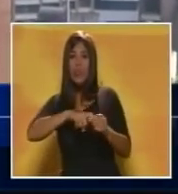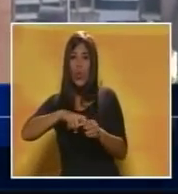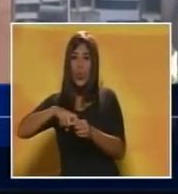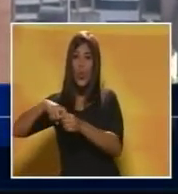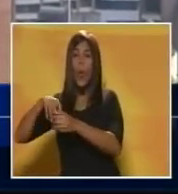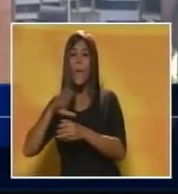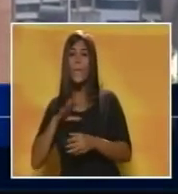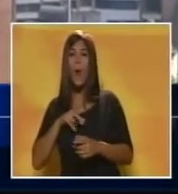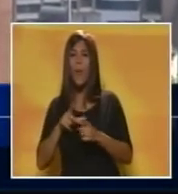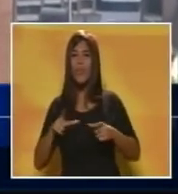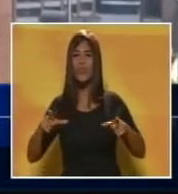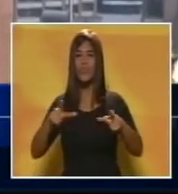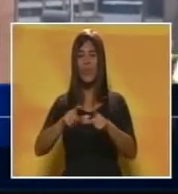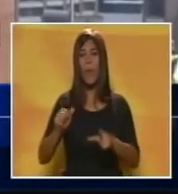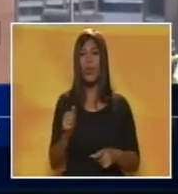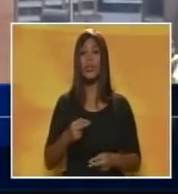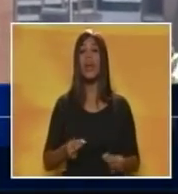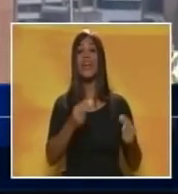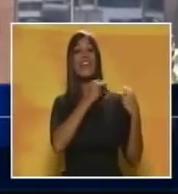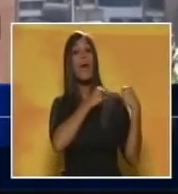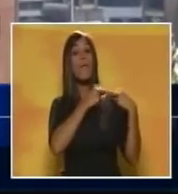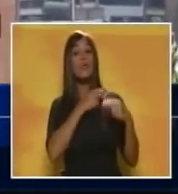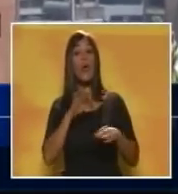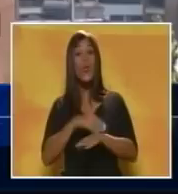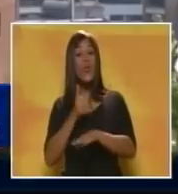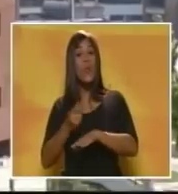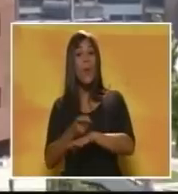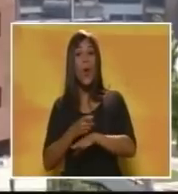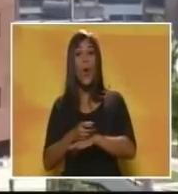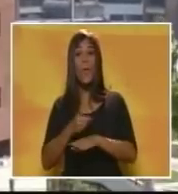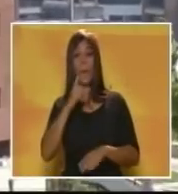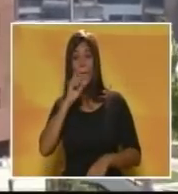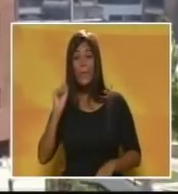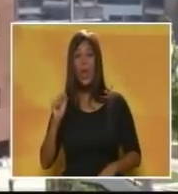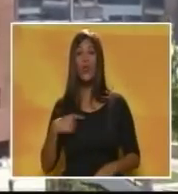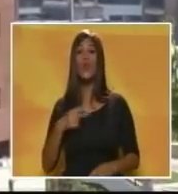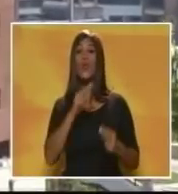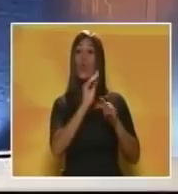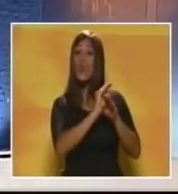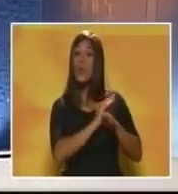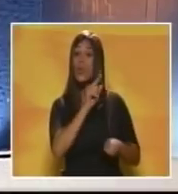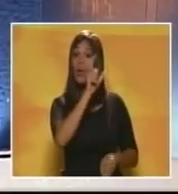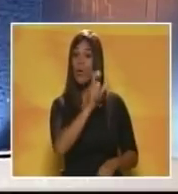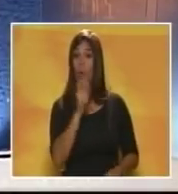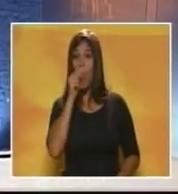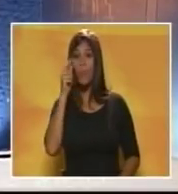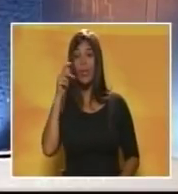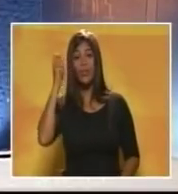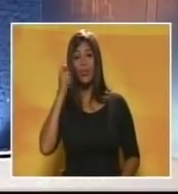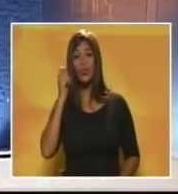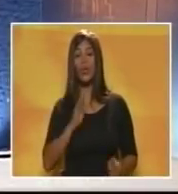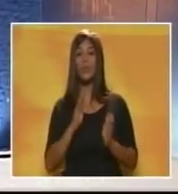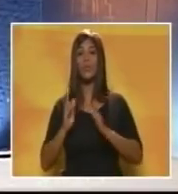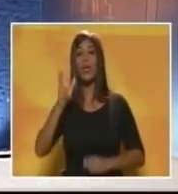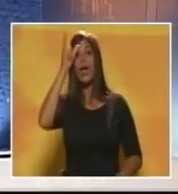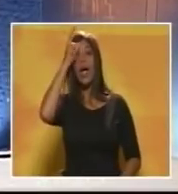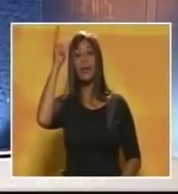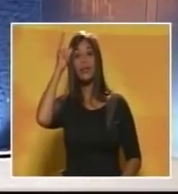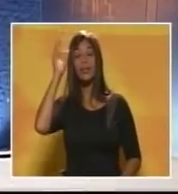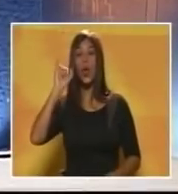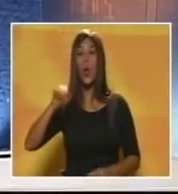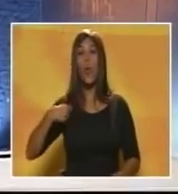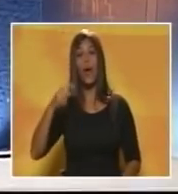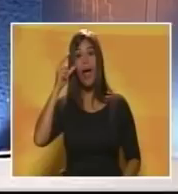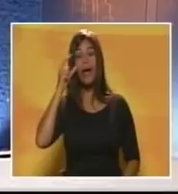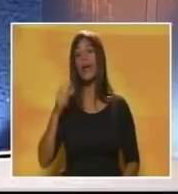el helicoide. Responsabilizó al gobierno nacional de la seguridad del parlamentario. El canciller de la República, Jorge